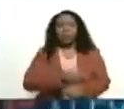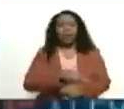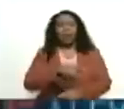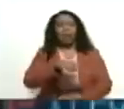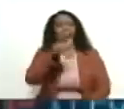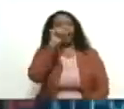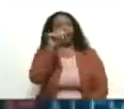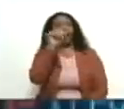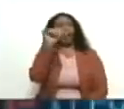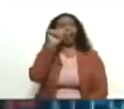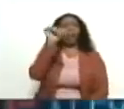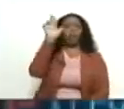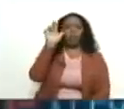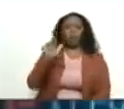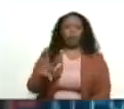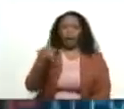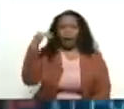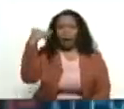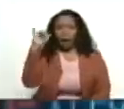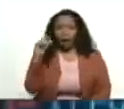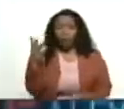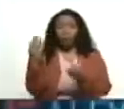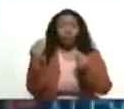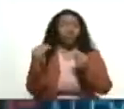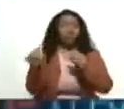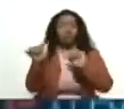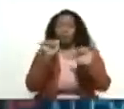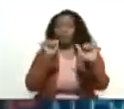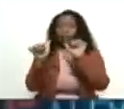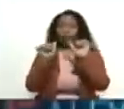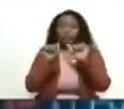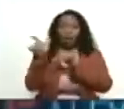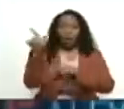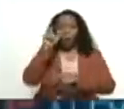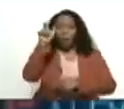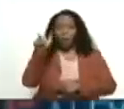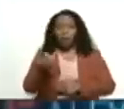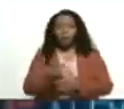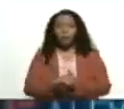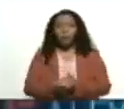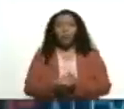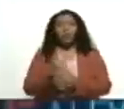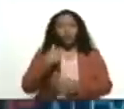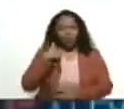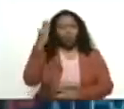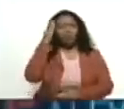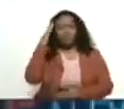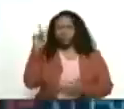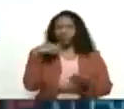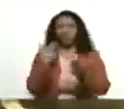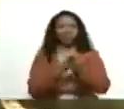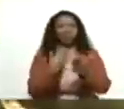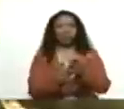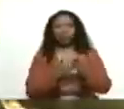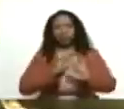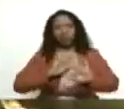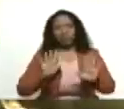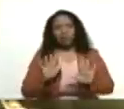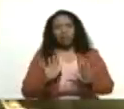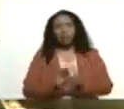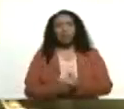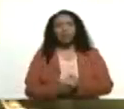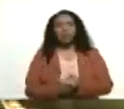a la que se toma diariamente, porque consume mucho alcohol el señor Mike Pompeo, lo sé, me lo contaron.